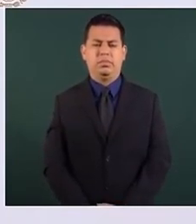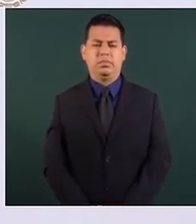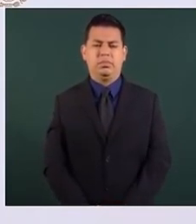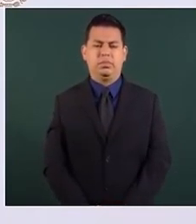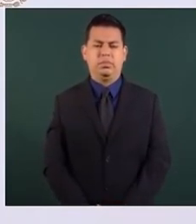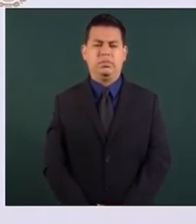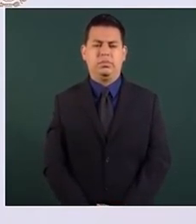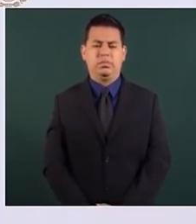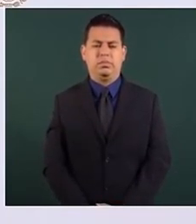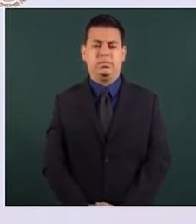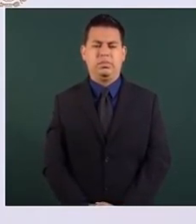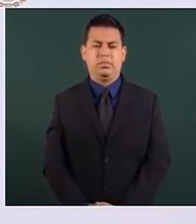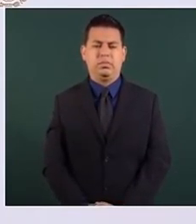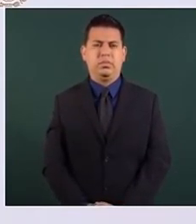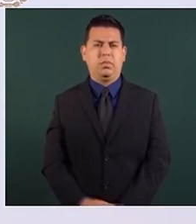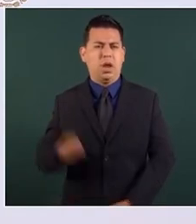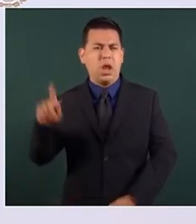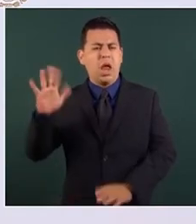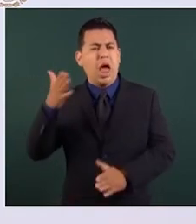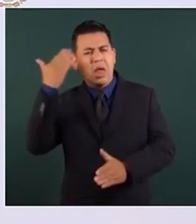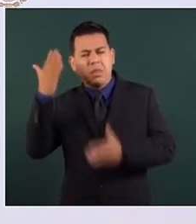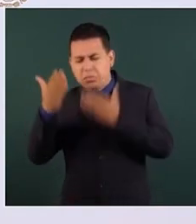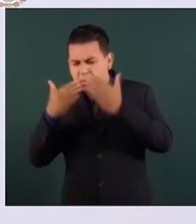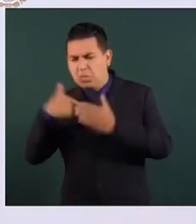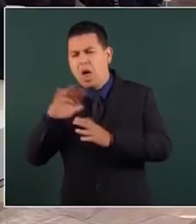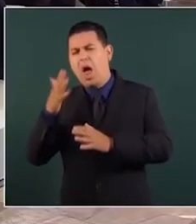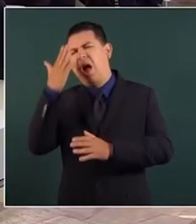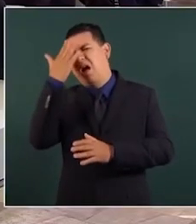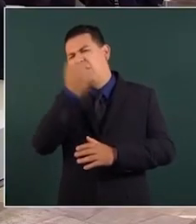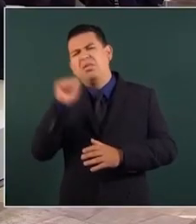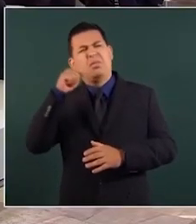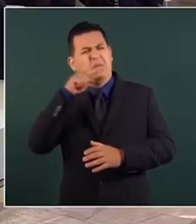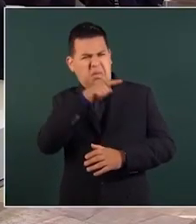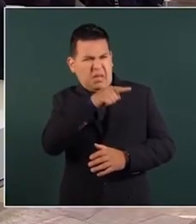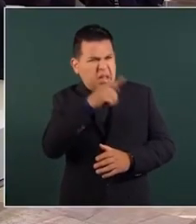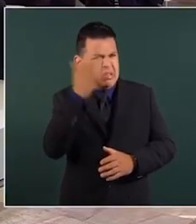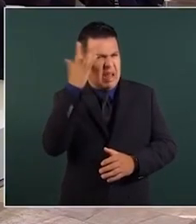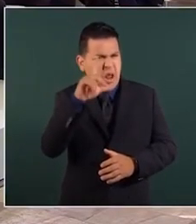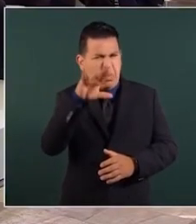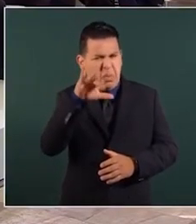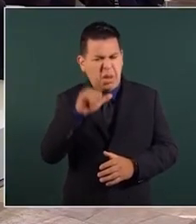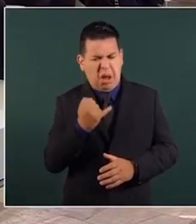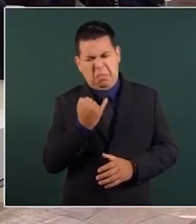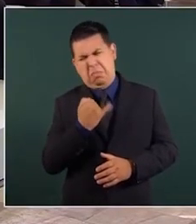de mucha fama y que no había escuchado